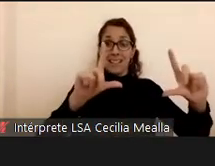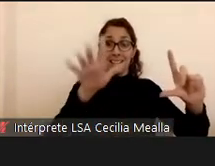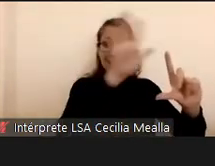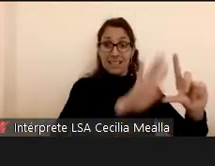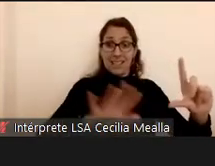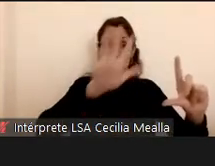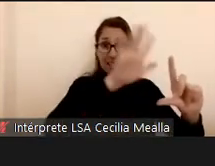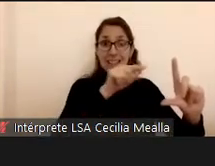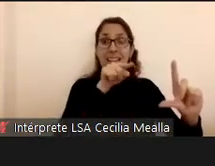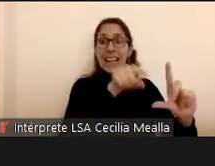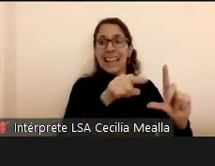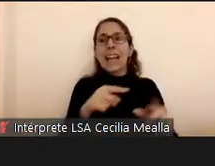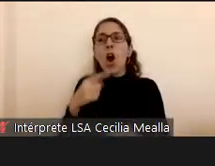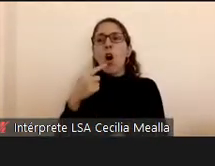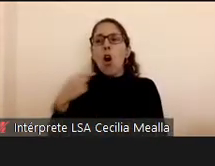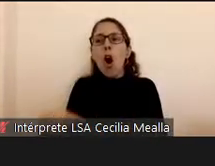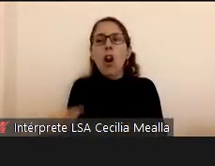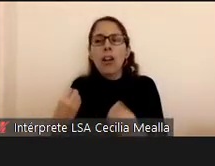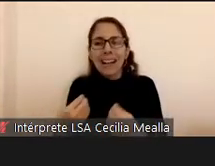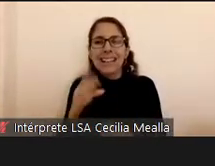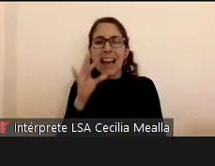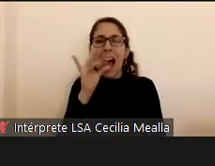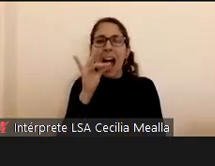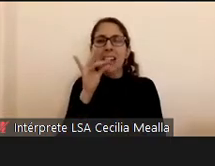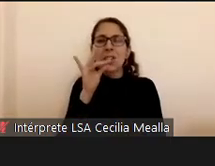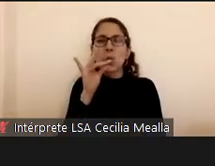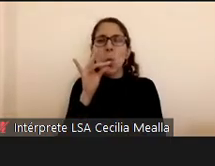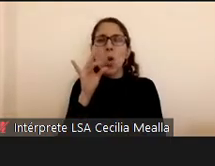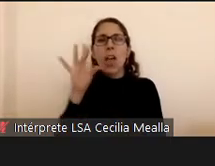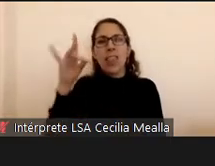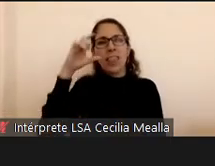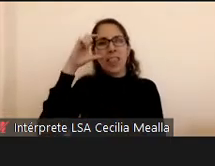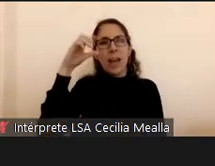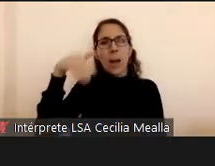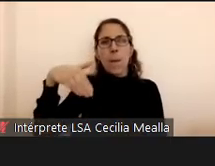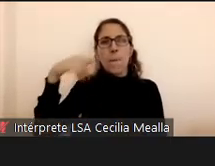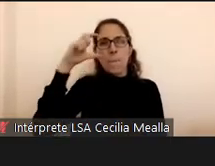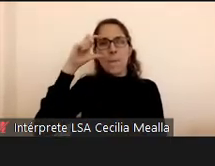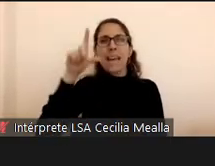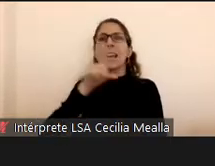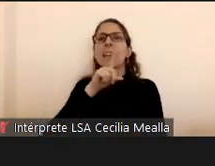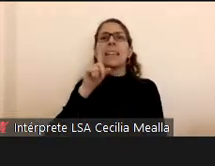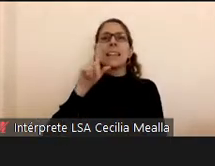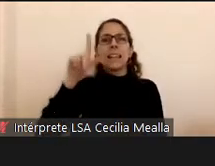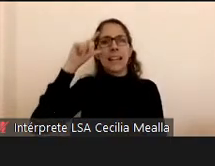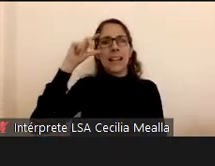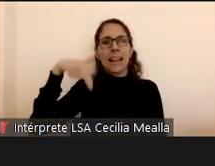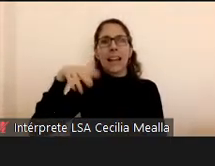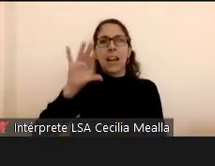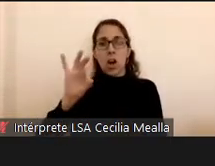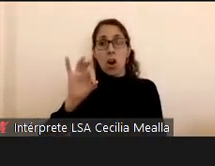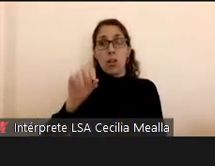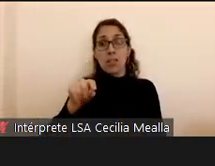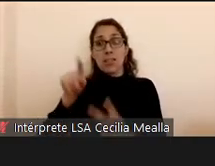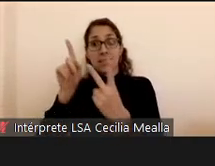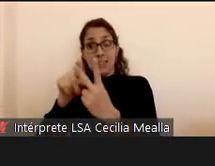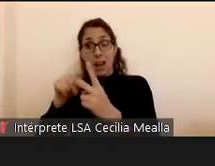azul de metileno, la 8.1, y la 8.2 es Giemsa, ¿sí? Esos son